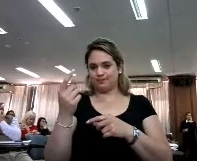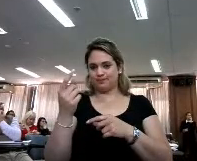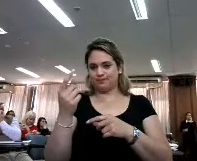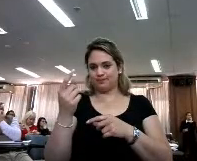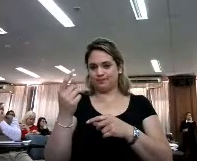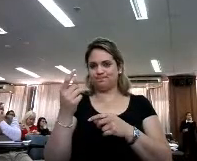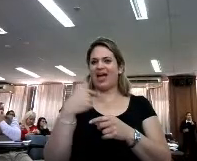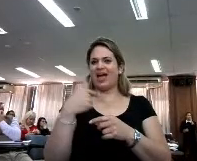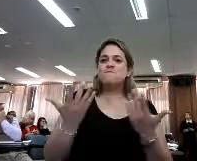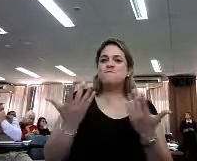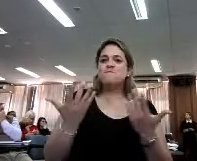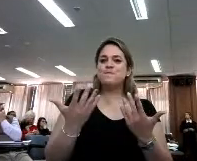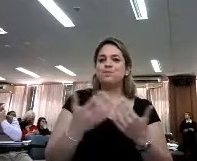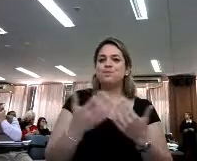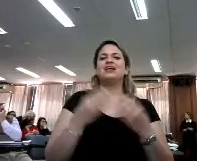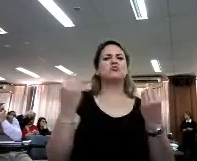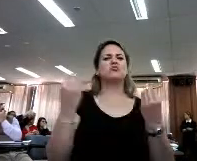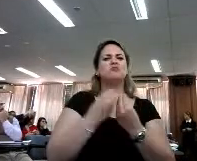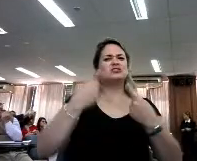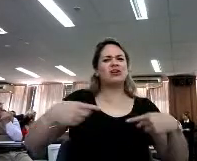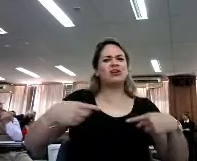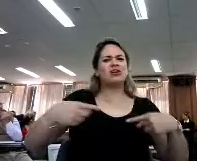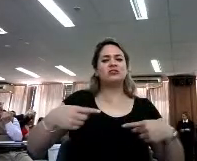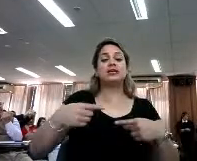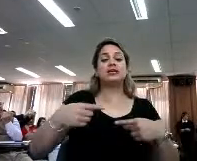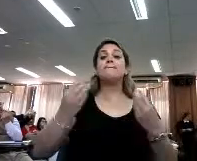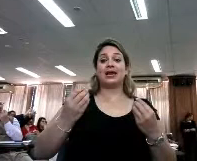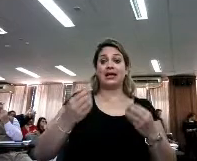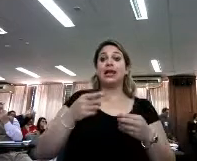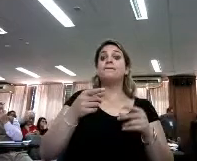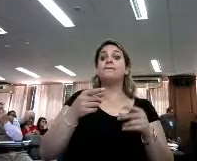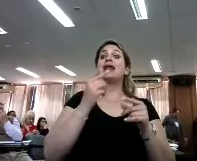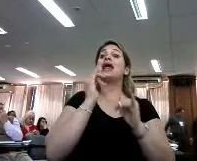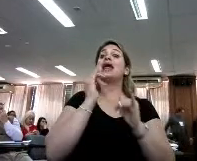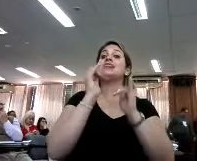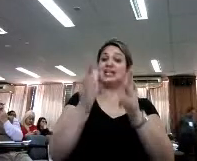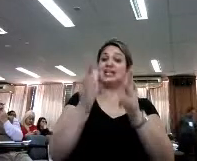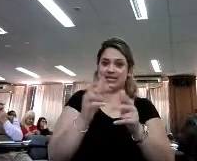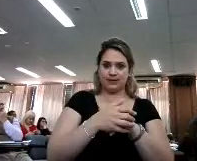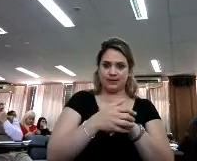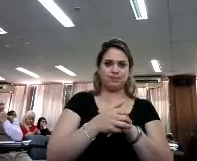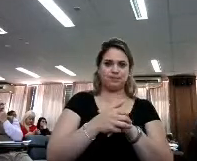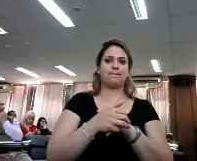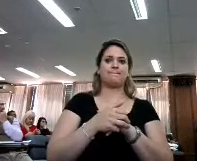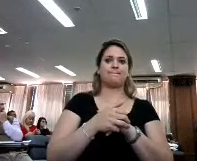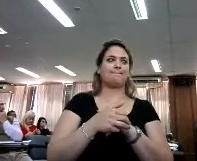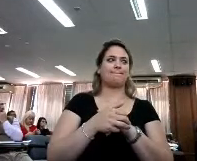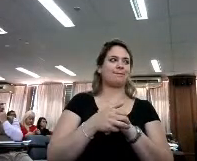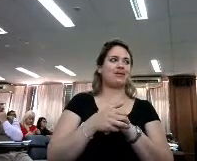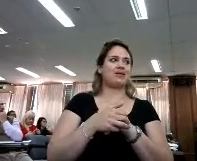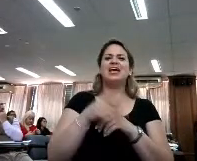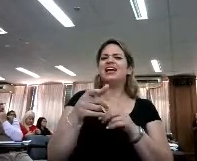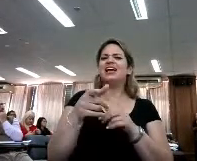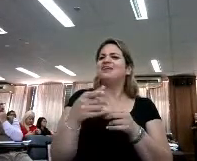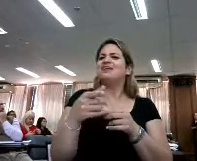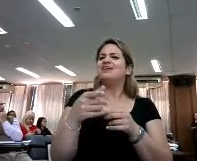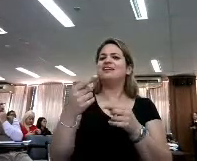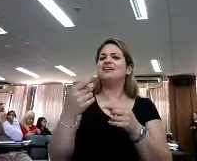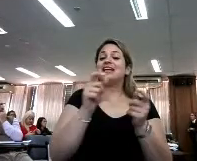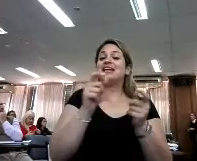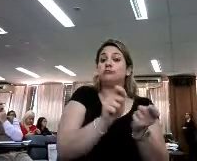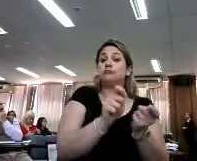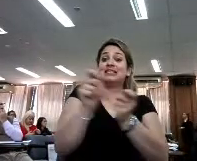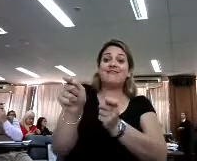causó. Te estoy diciendo muchas cosas para decirte lo siguiente nomás, y es, debes tener en cuenta esa cadena de transferencias